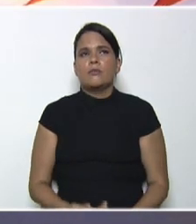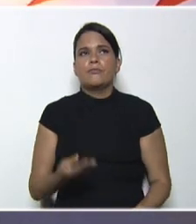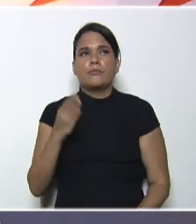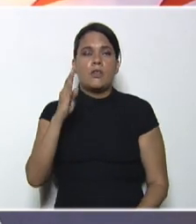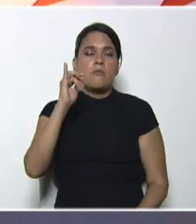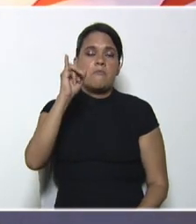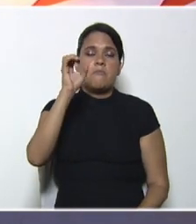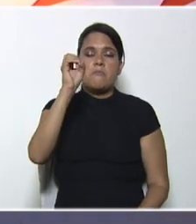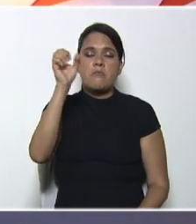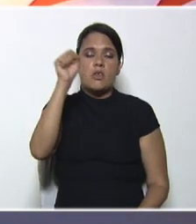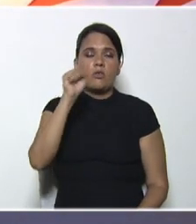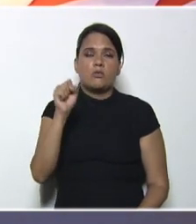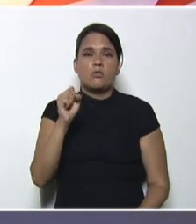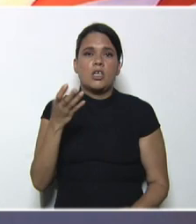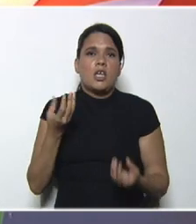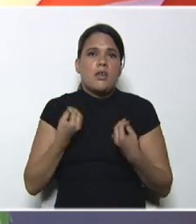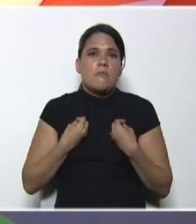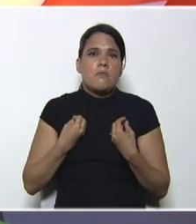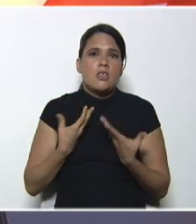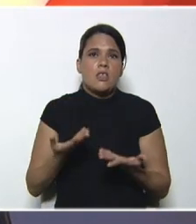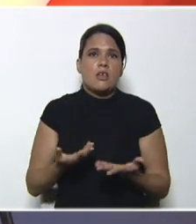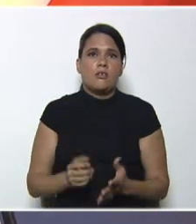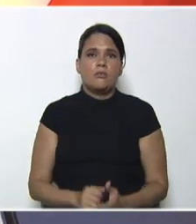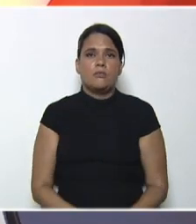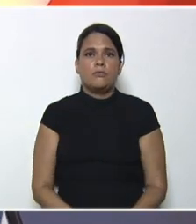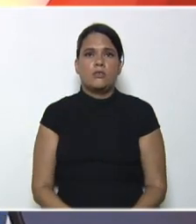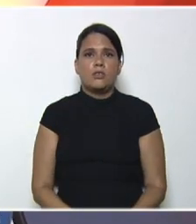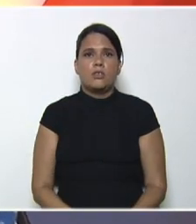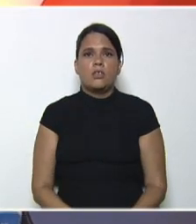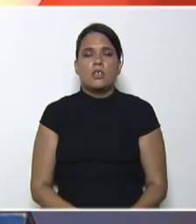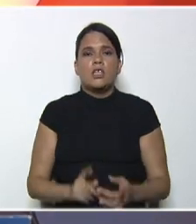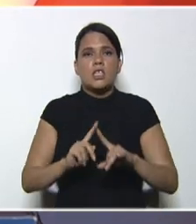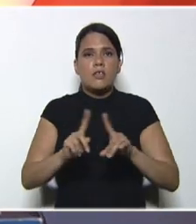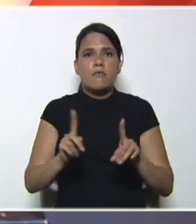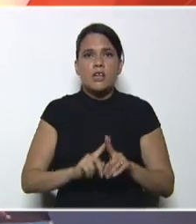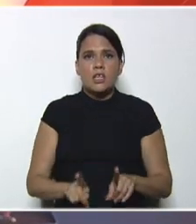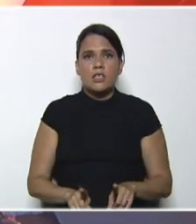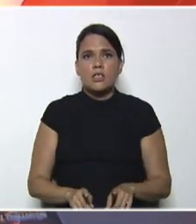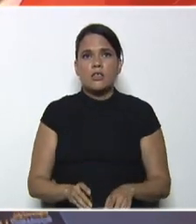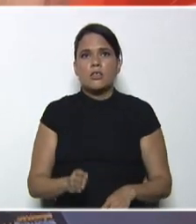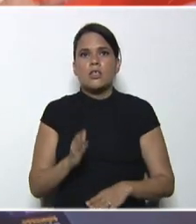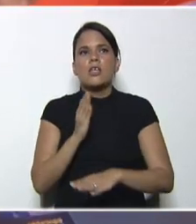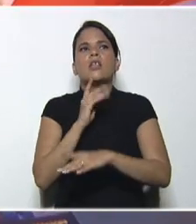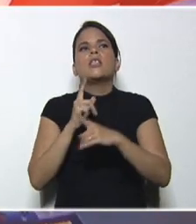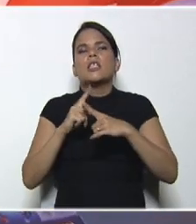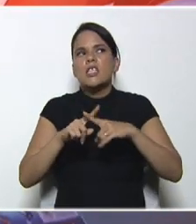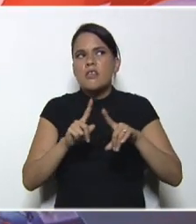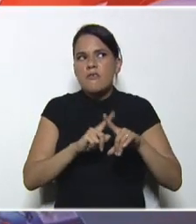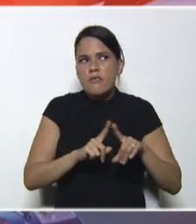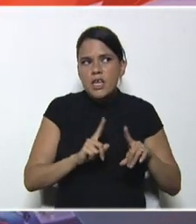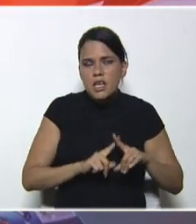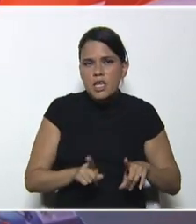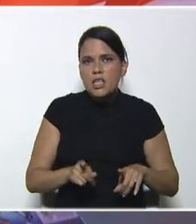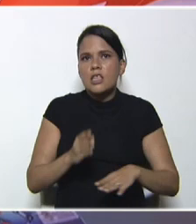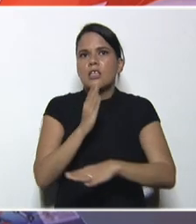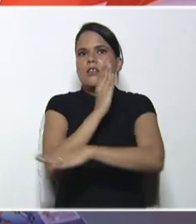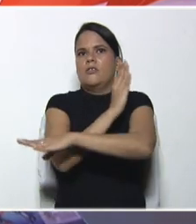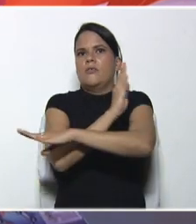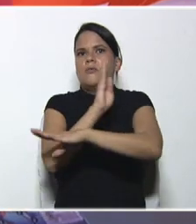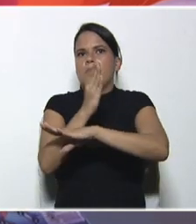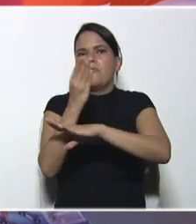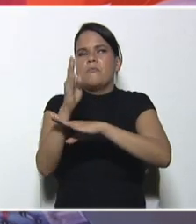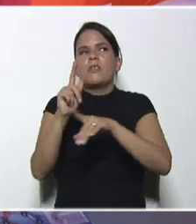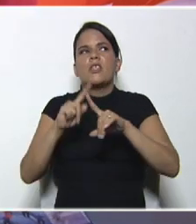bios, que es vida, y diversidad del latín diversitas, que significa variedad, ¿ok?